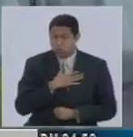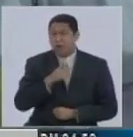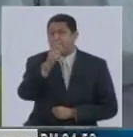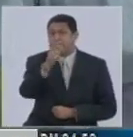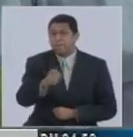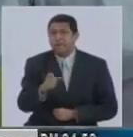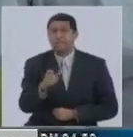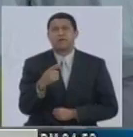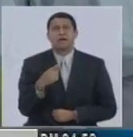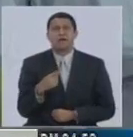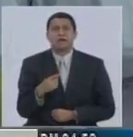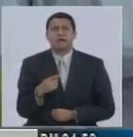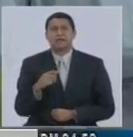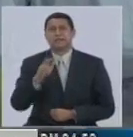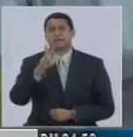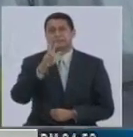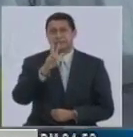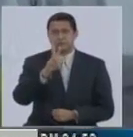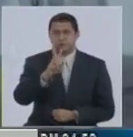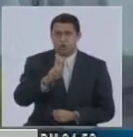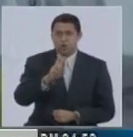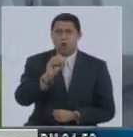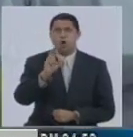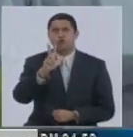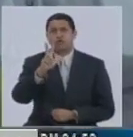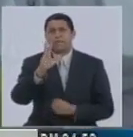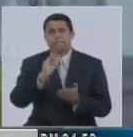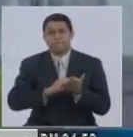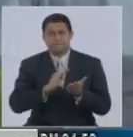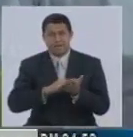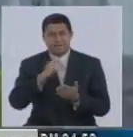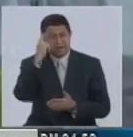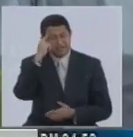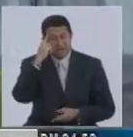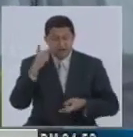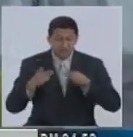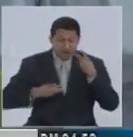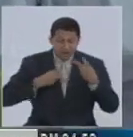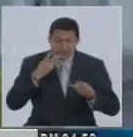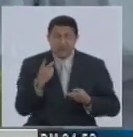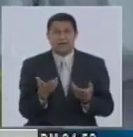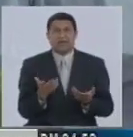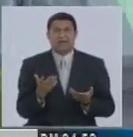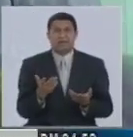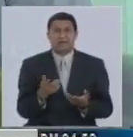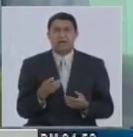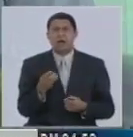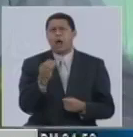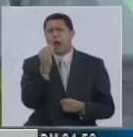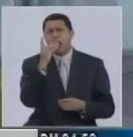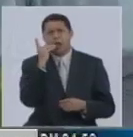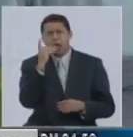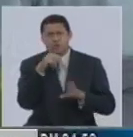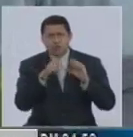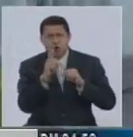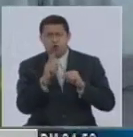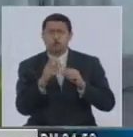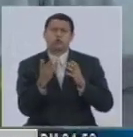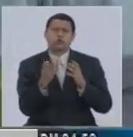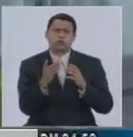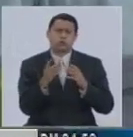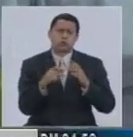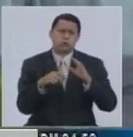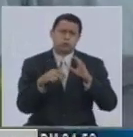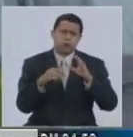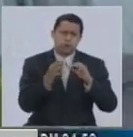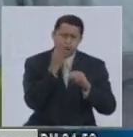personas por lo menos de dos a tres veces al día los vegetales, ¿sí? Uno en el almuerzo, puede ser media tarde, la cena,